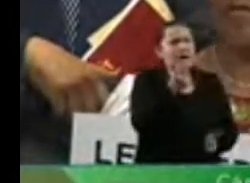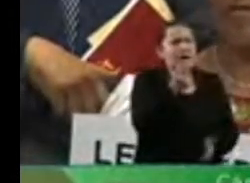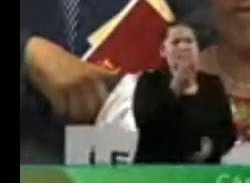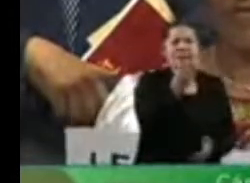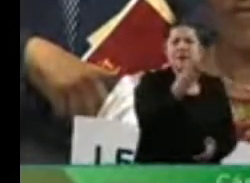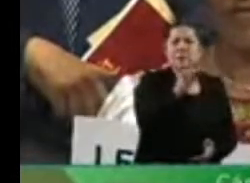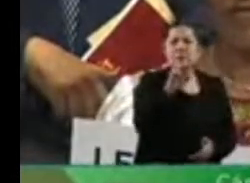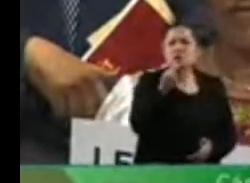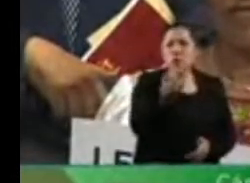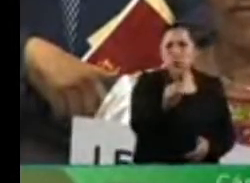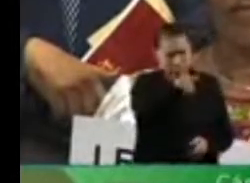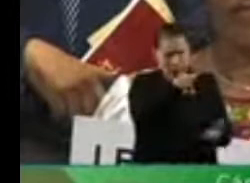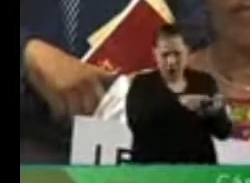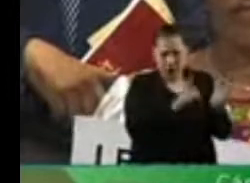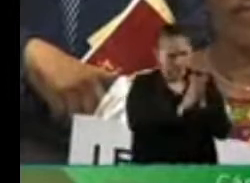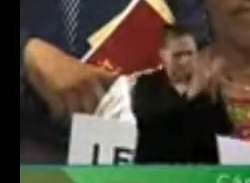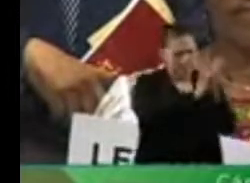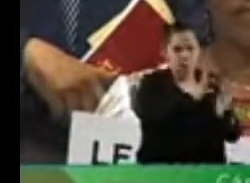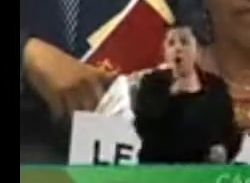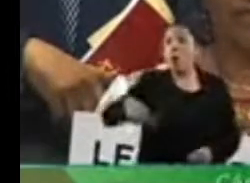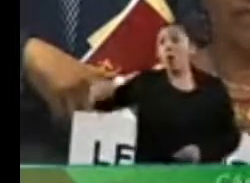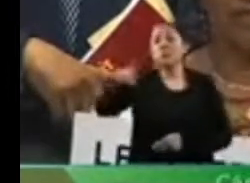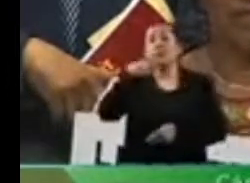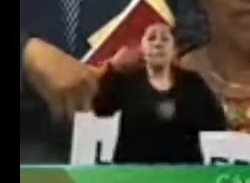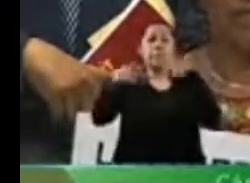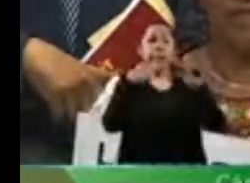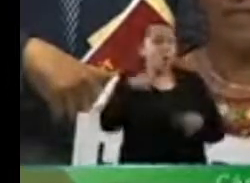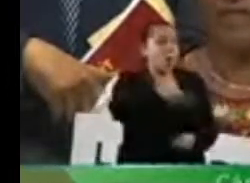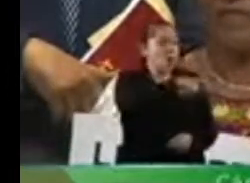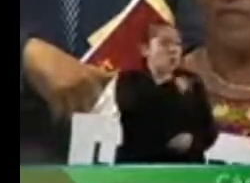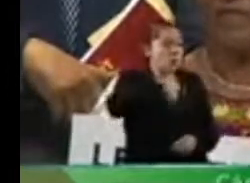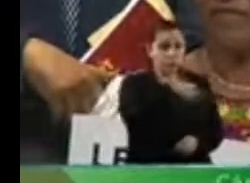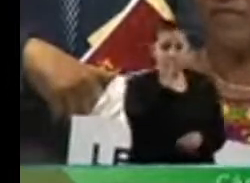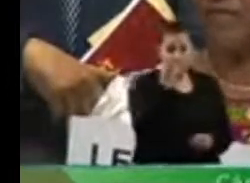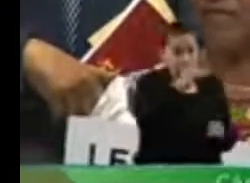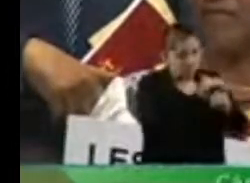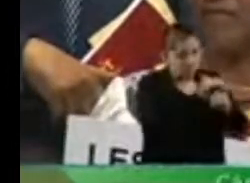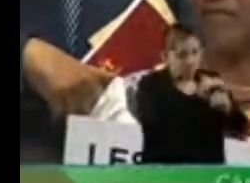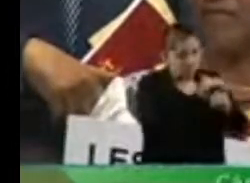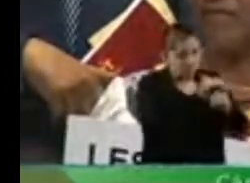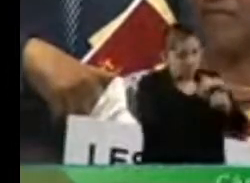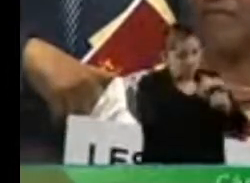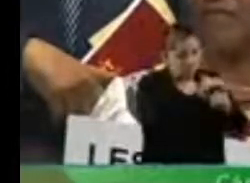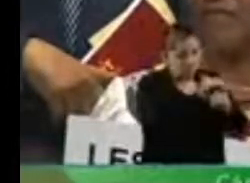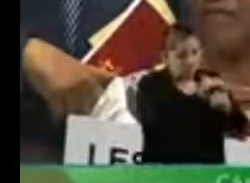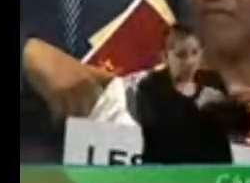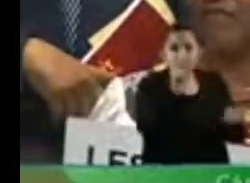están diciendo que espantamos la inversión privada y que hacemos no sé cuántas cosas. Imagínense si